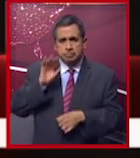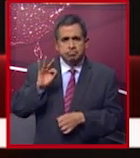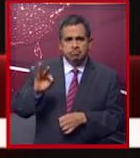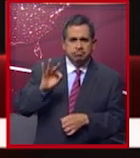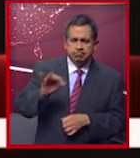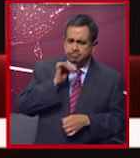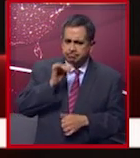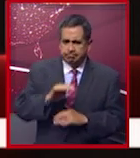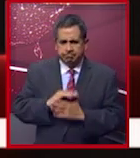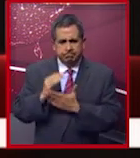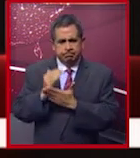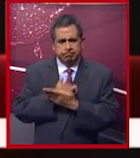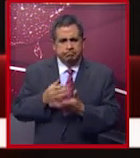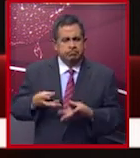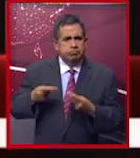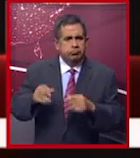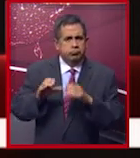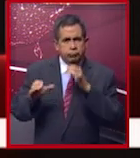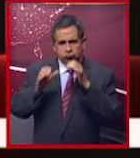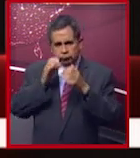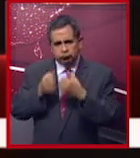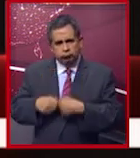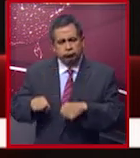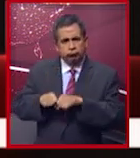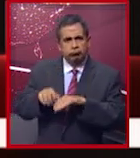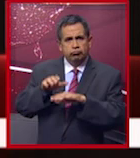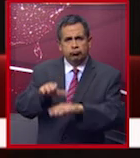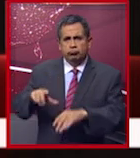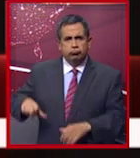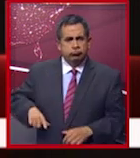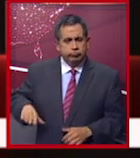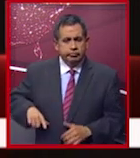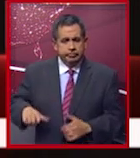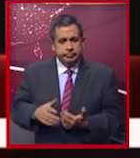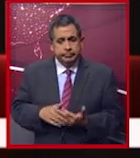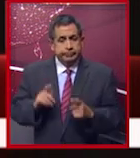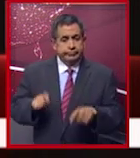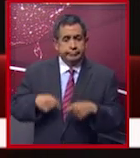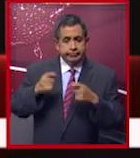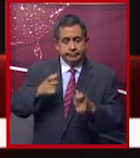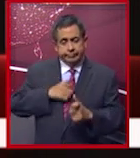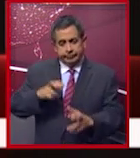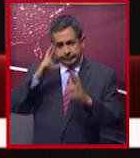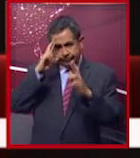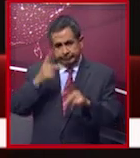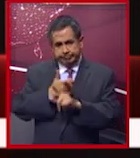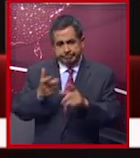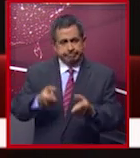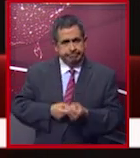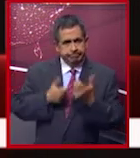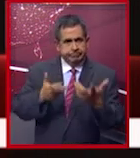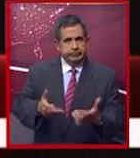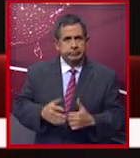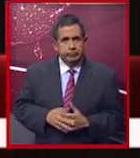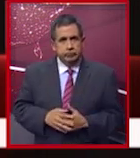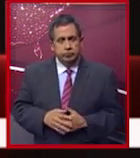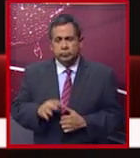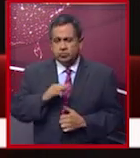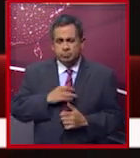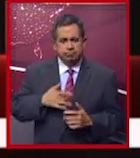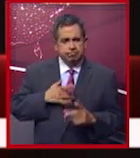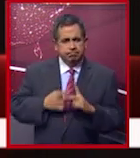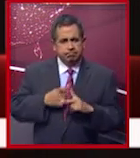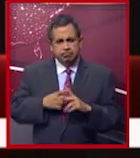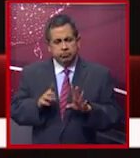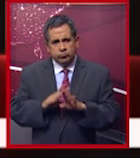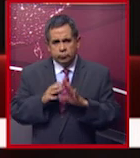ciudadanos. Reduce el gasto en comunicación en el ámbito de gobierno. Garantiza el respeto a la libertad de expresión. Puede medir